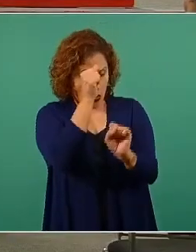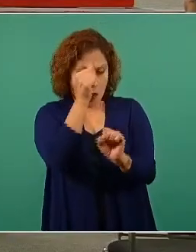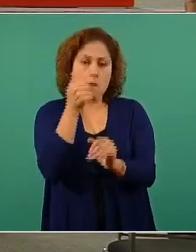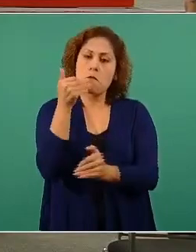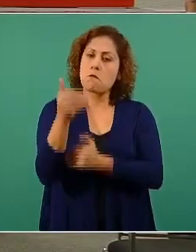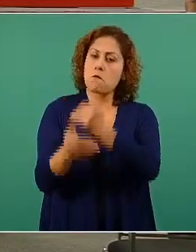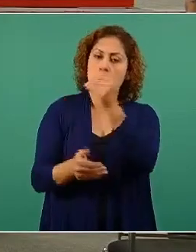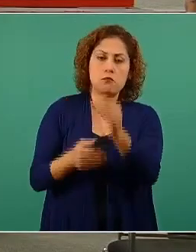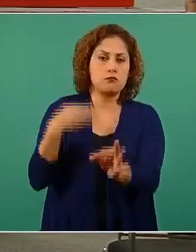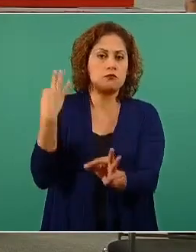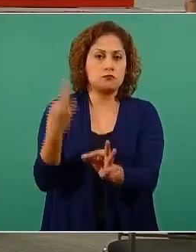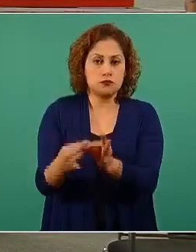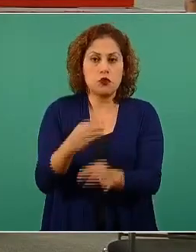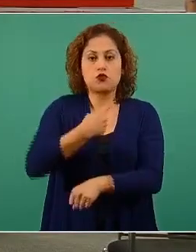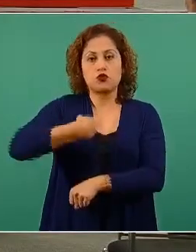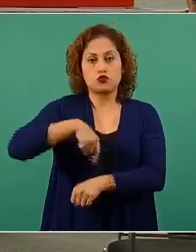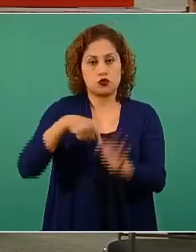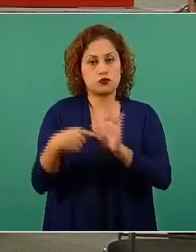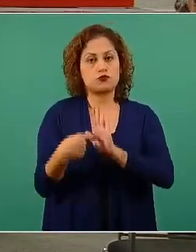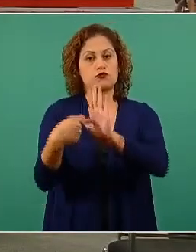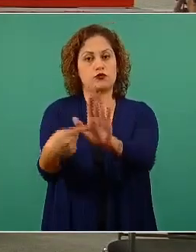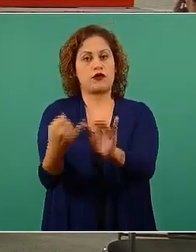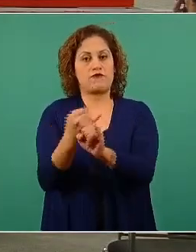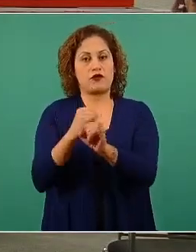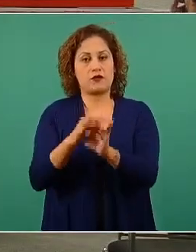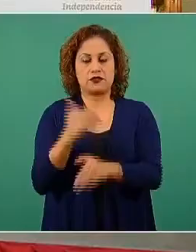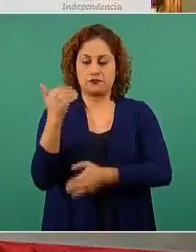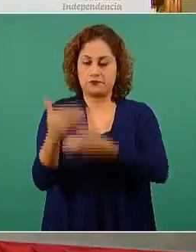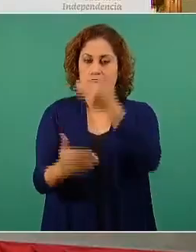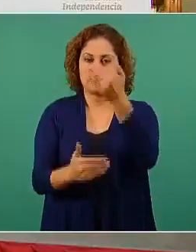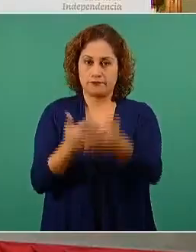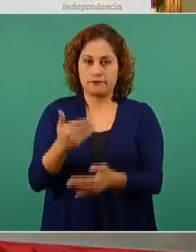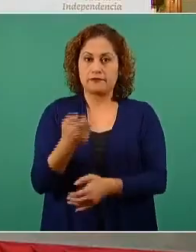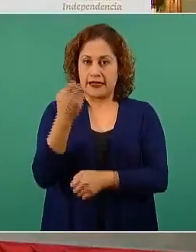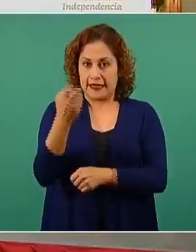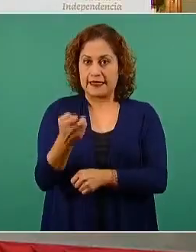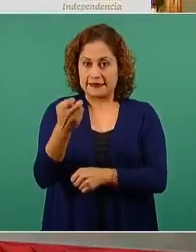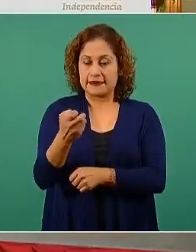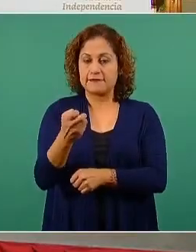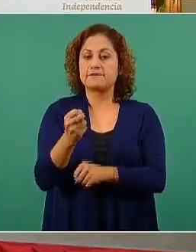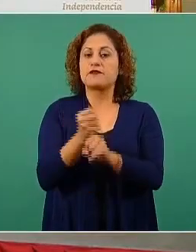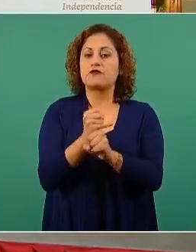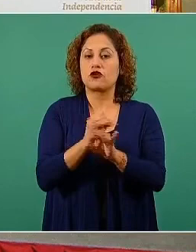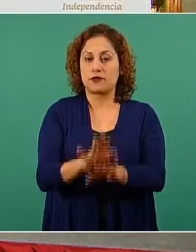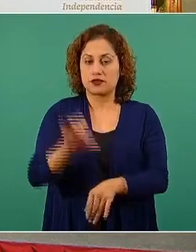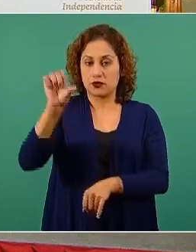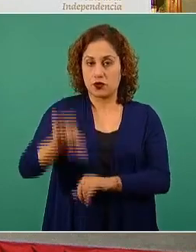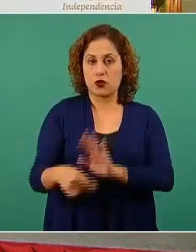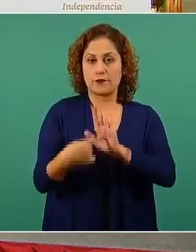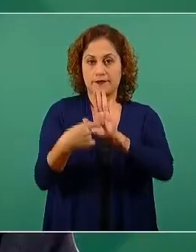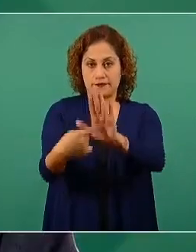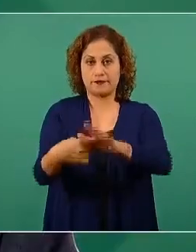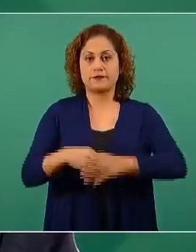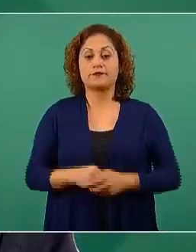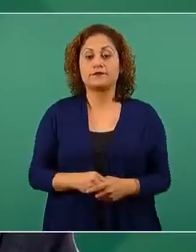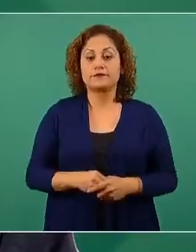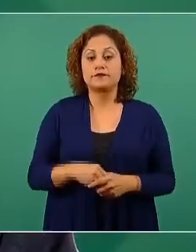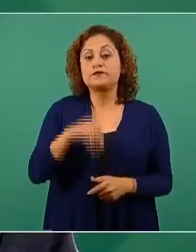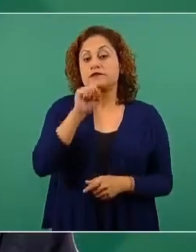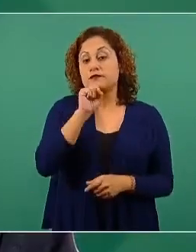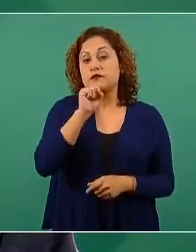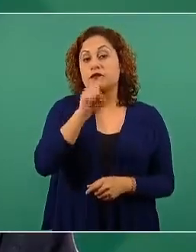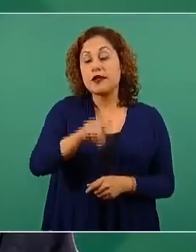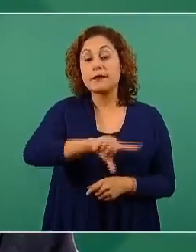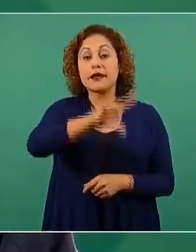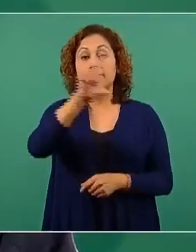lo iremos informando. Este es el resumen de lo que tenemos de la epidemia. Hoy quisiera también más tarde, en la sección